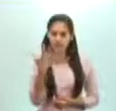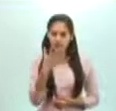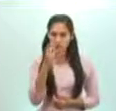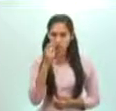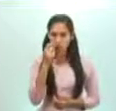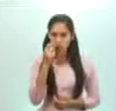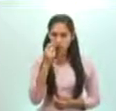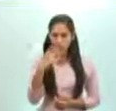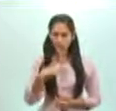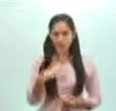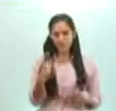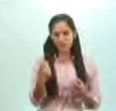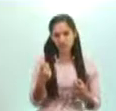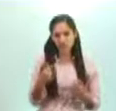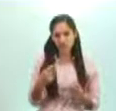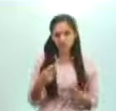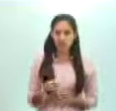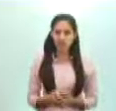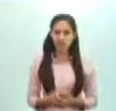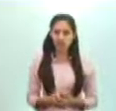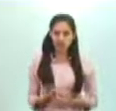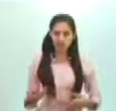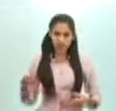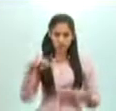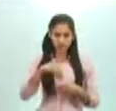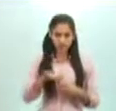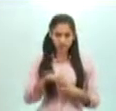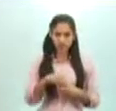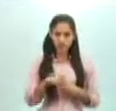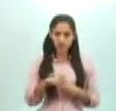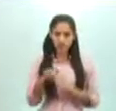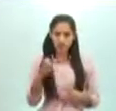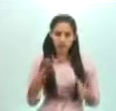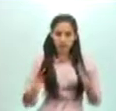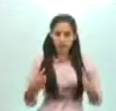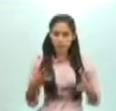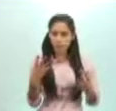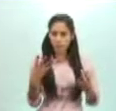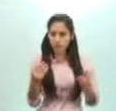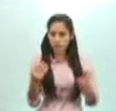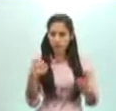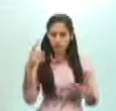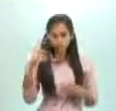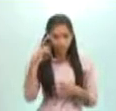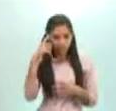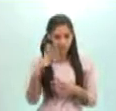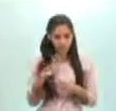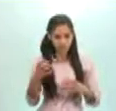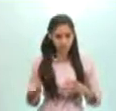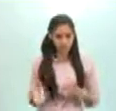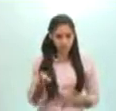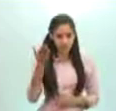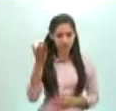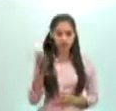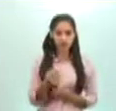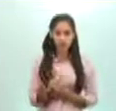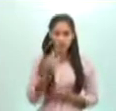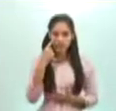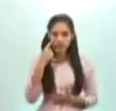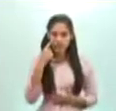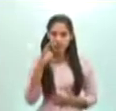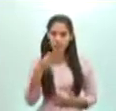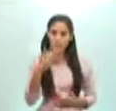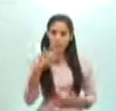necesidades y urgencias, inmerso en una época de grandes adelantos científicos. Su visión optimista del